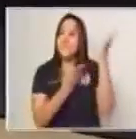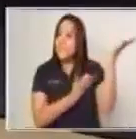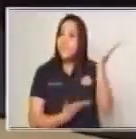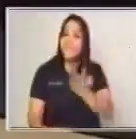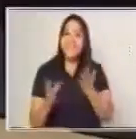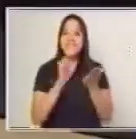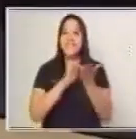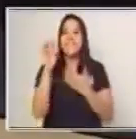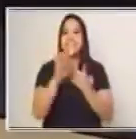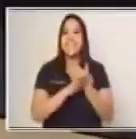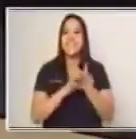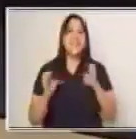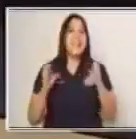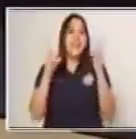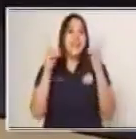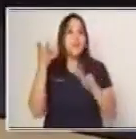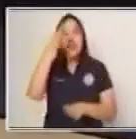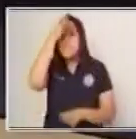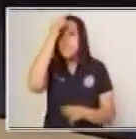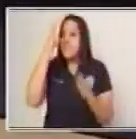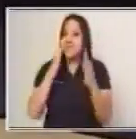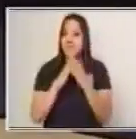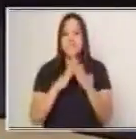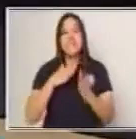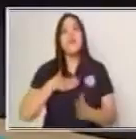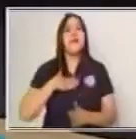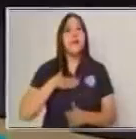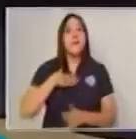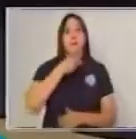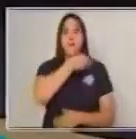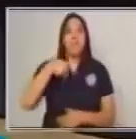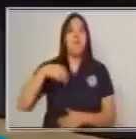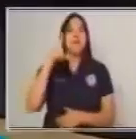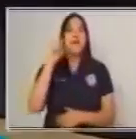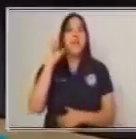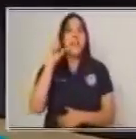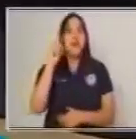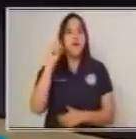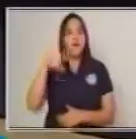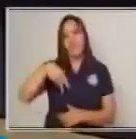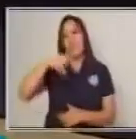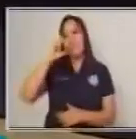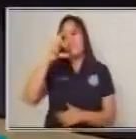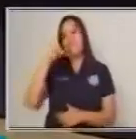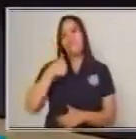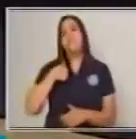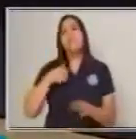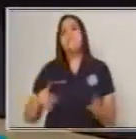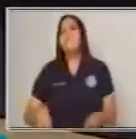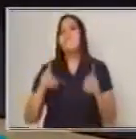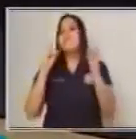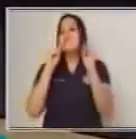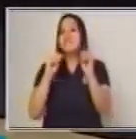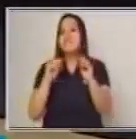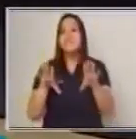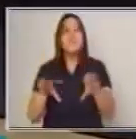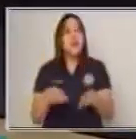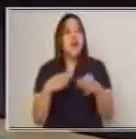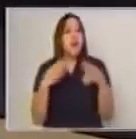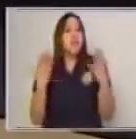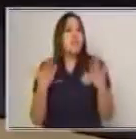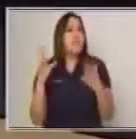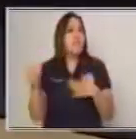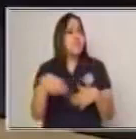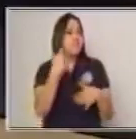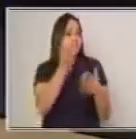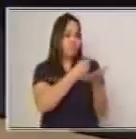Bienvenidos a este espacio educativo Aprendo en Casa. Soy Leonel Ramos y en esta oportunidad desarrollaré el tema acerca de cómo tomar